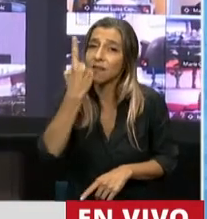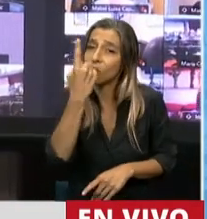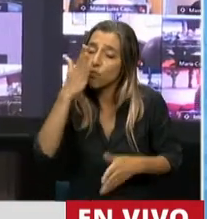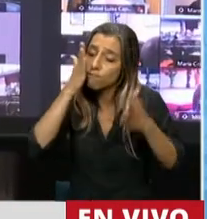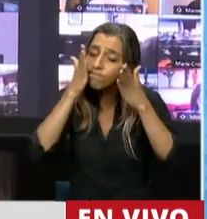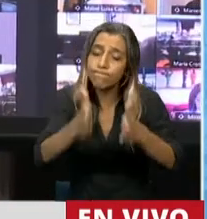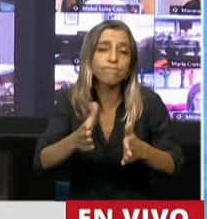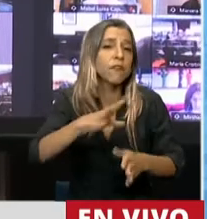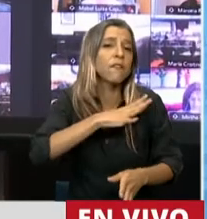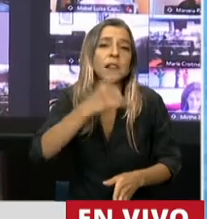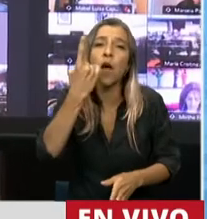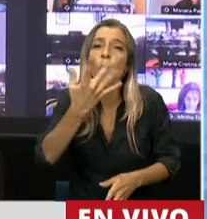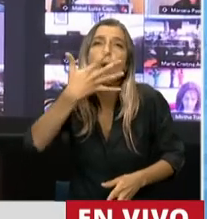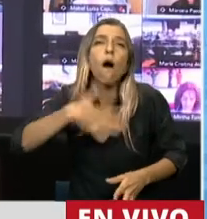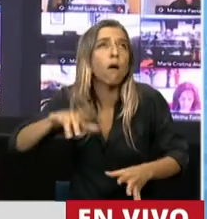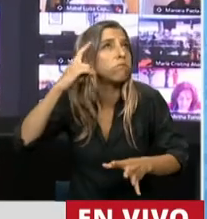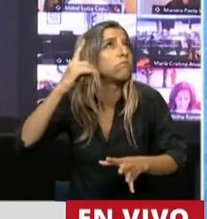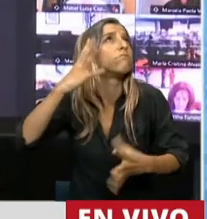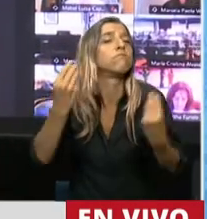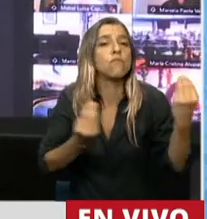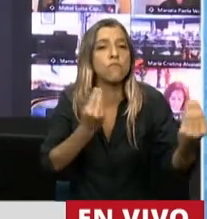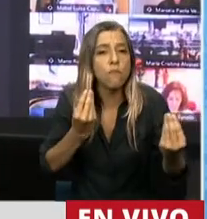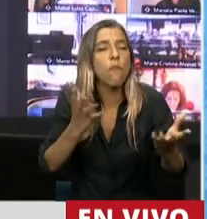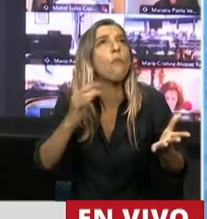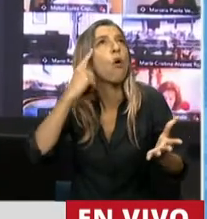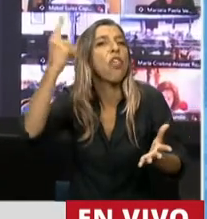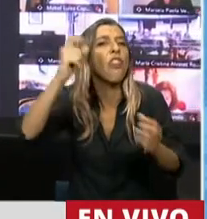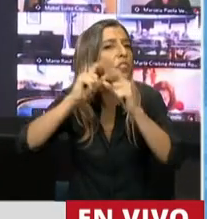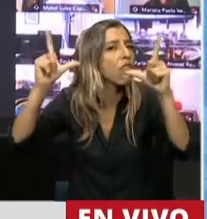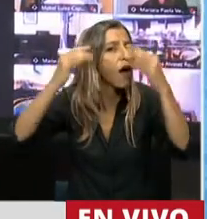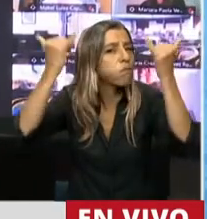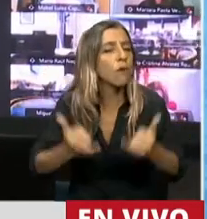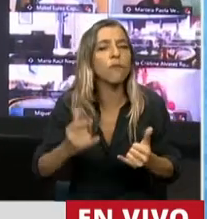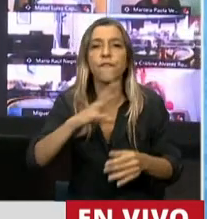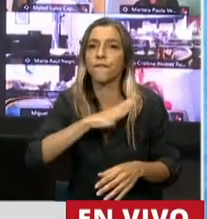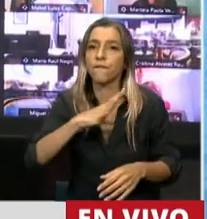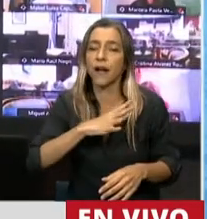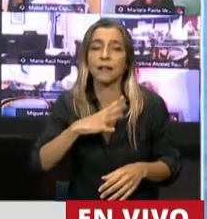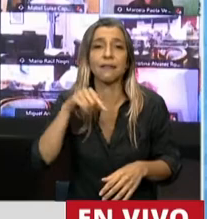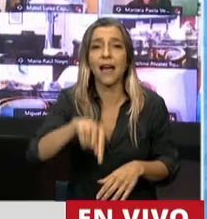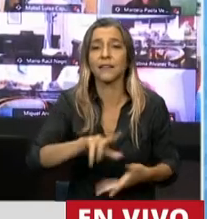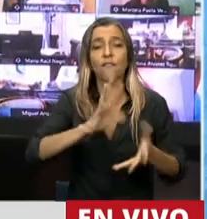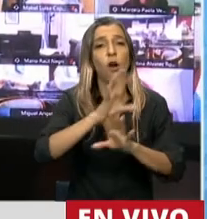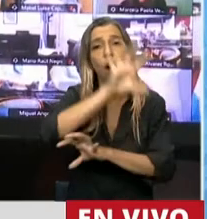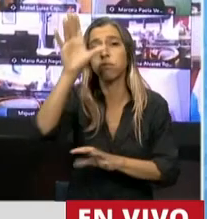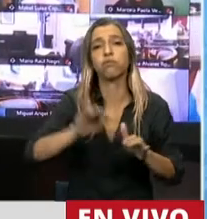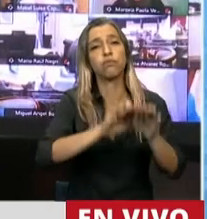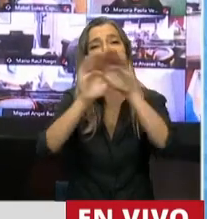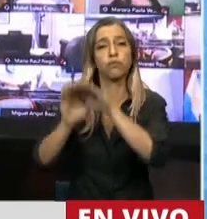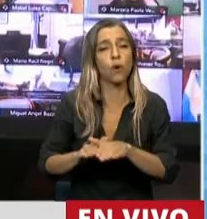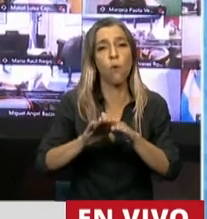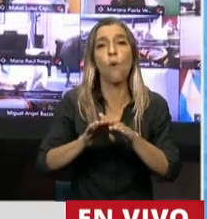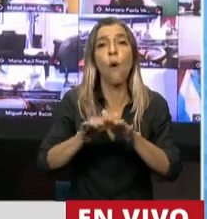una conceptualización, le falta una idea. Es imposible federalizar diciendo vamos